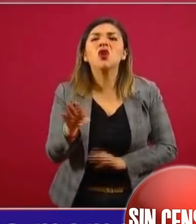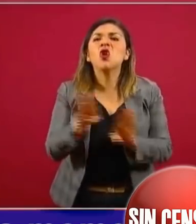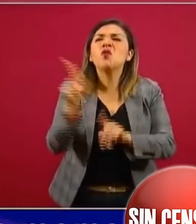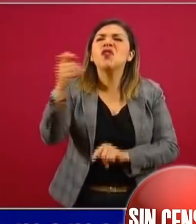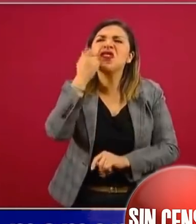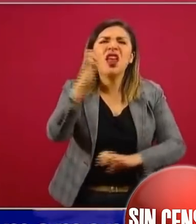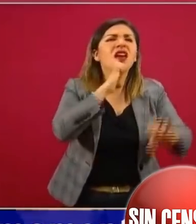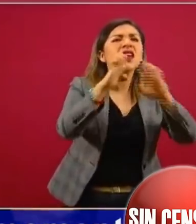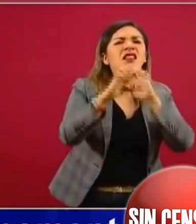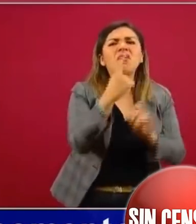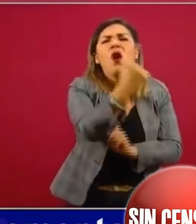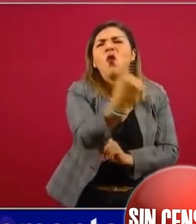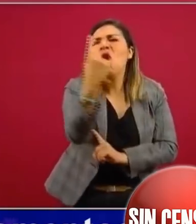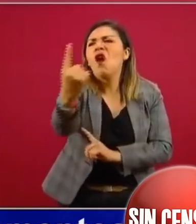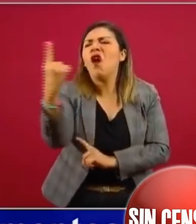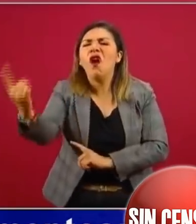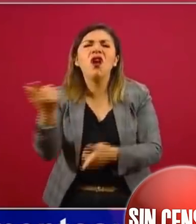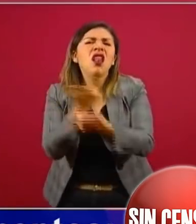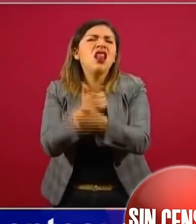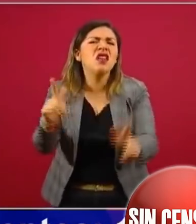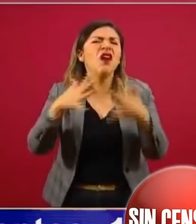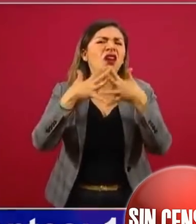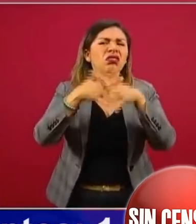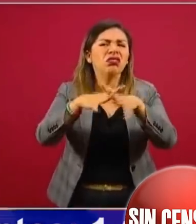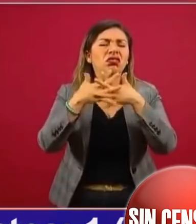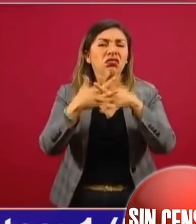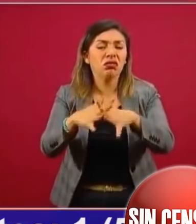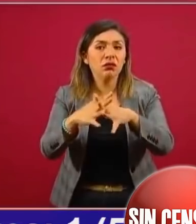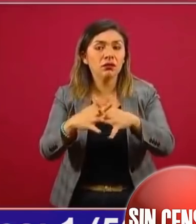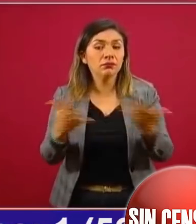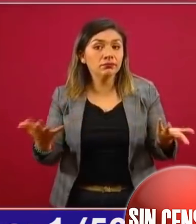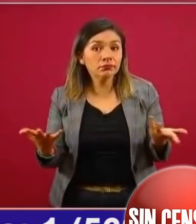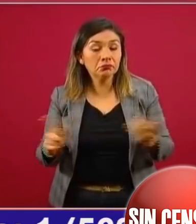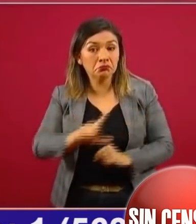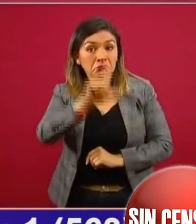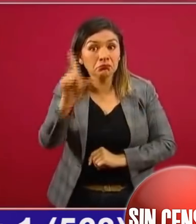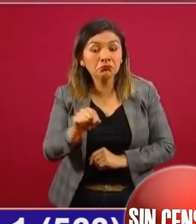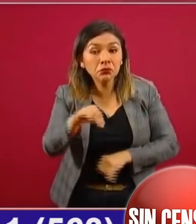entrevistar a otro, ¿no? Y al final